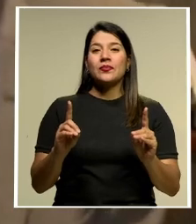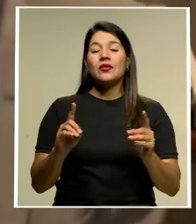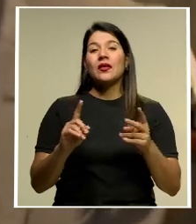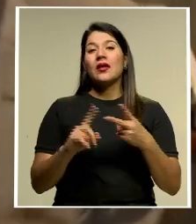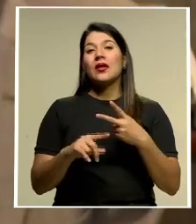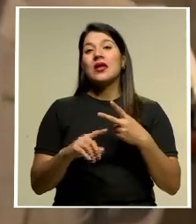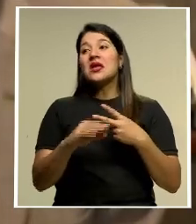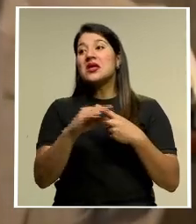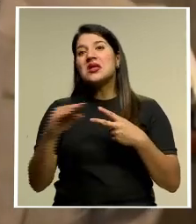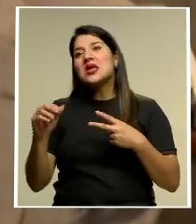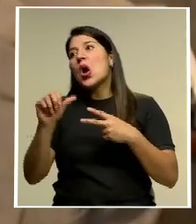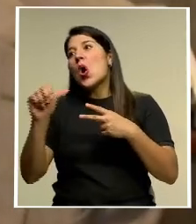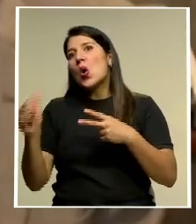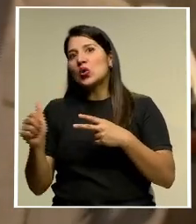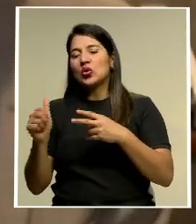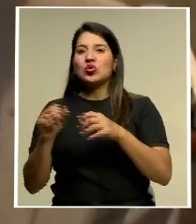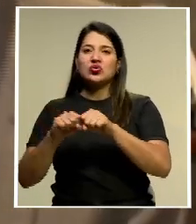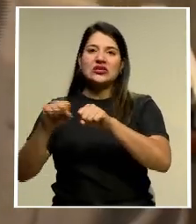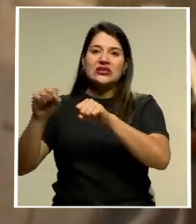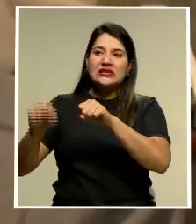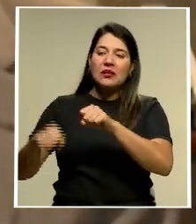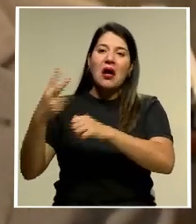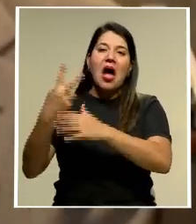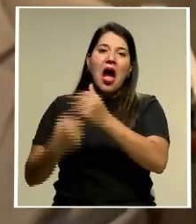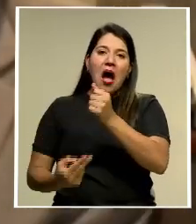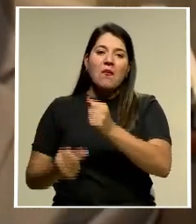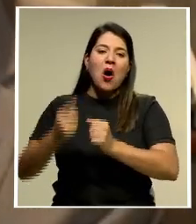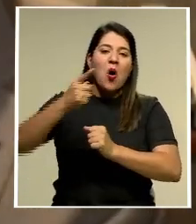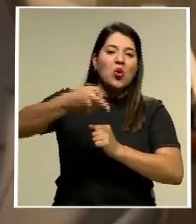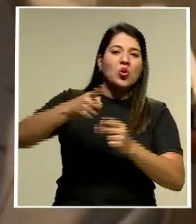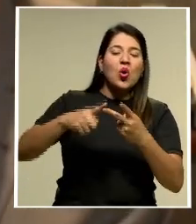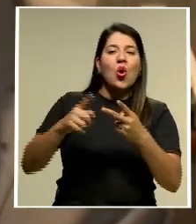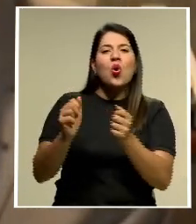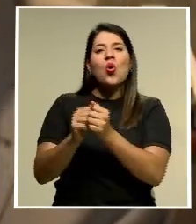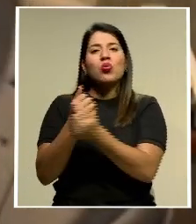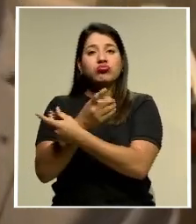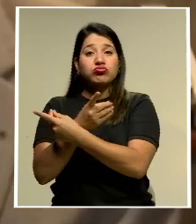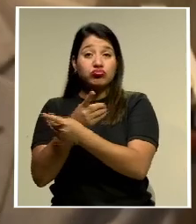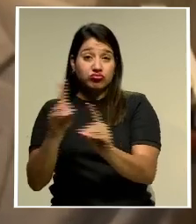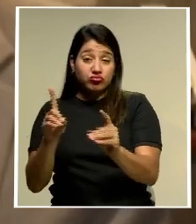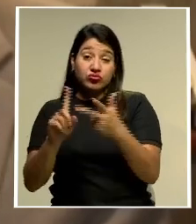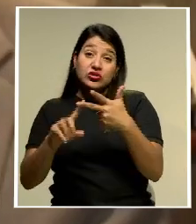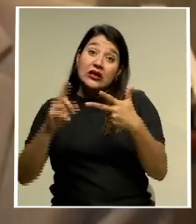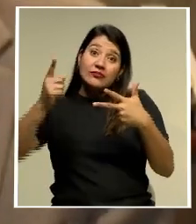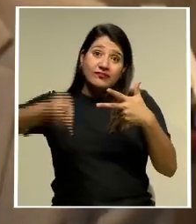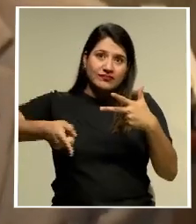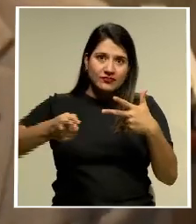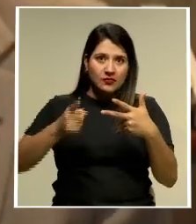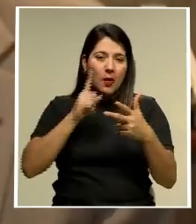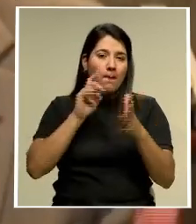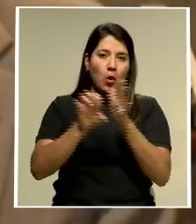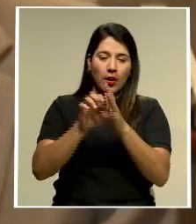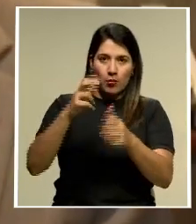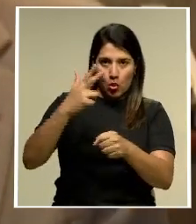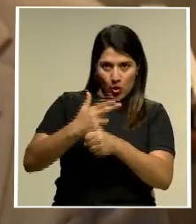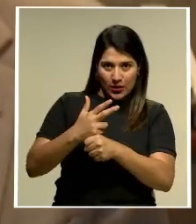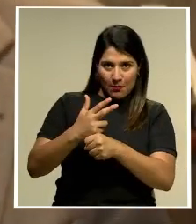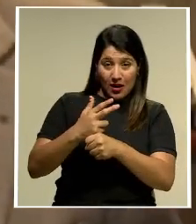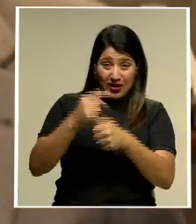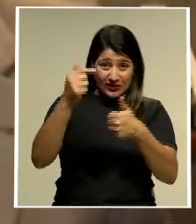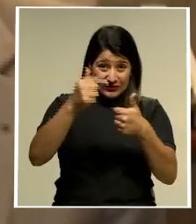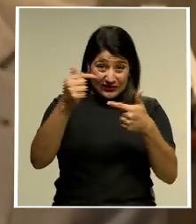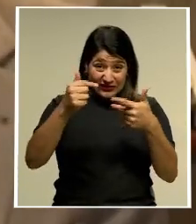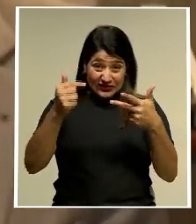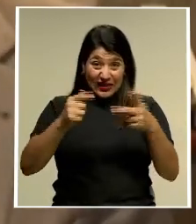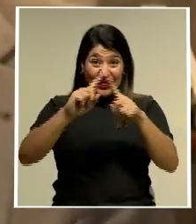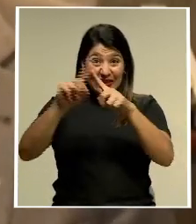combinan aspectos autoritarios con algunos democráticos, y tenemos un autoritarismo en el caso de Guatemala. Y eso, como usted dice, ha generado una